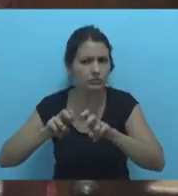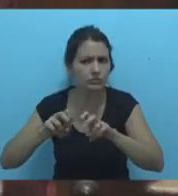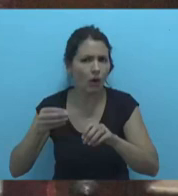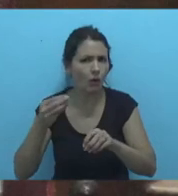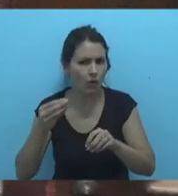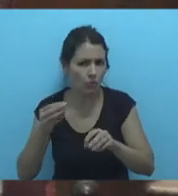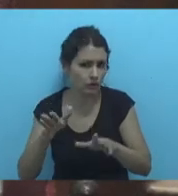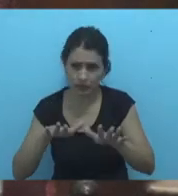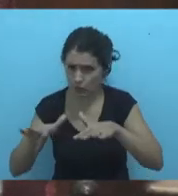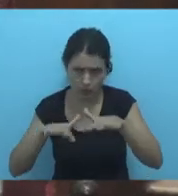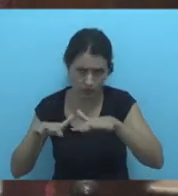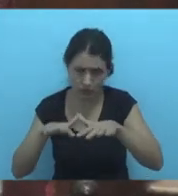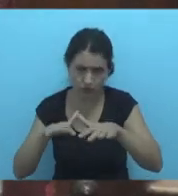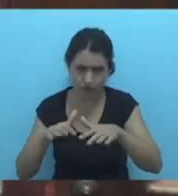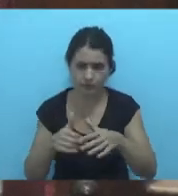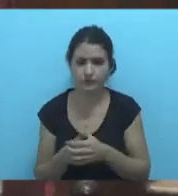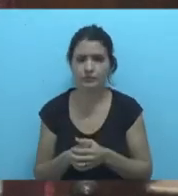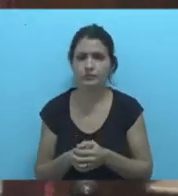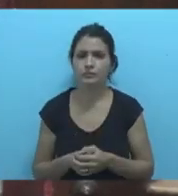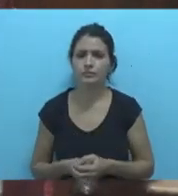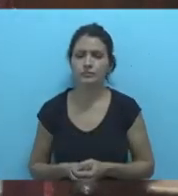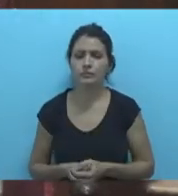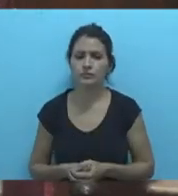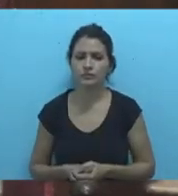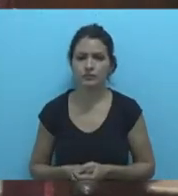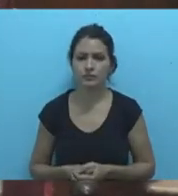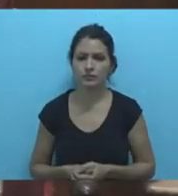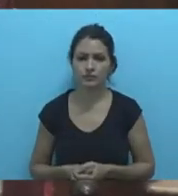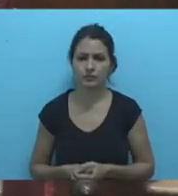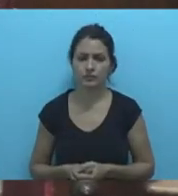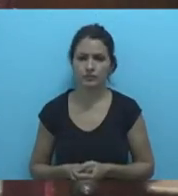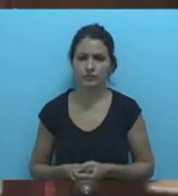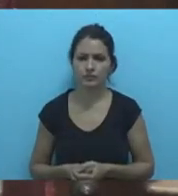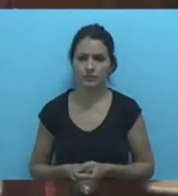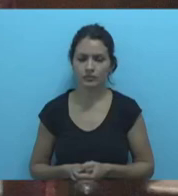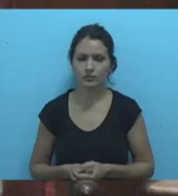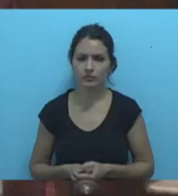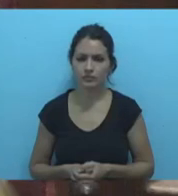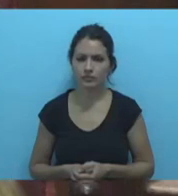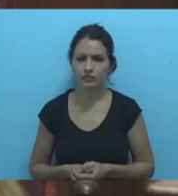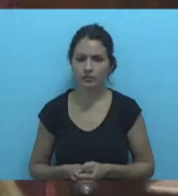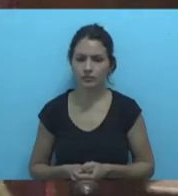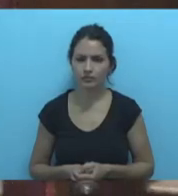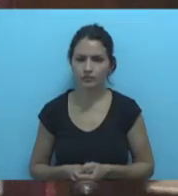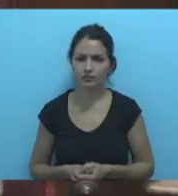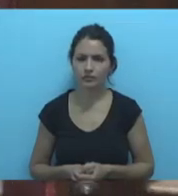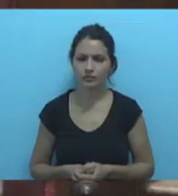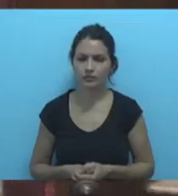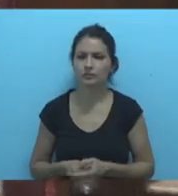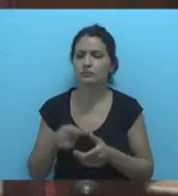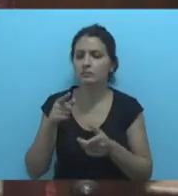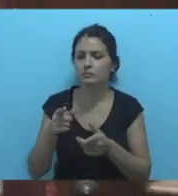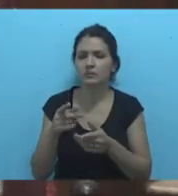en el fuero provincial, con respecto a las irregularidades que se habían cometido desde nuestro punto de vista en la adjudicación parcial